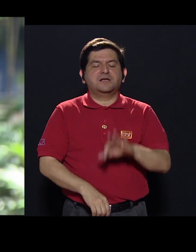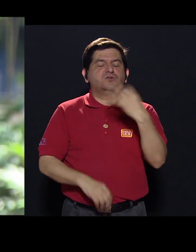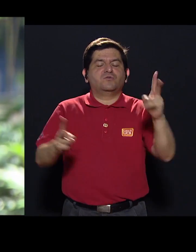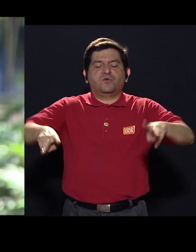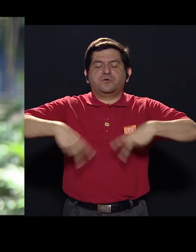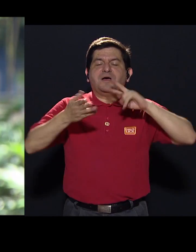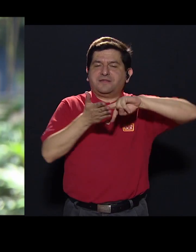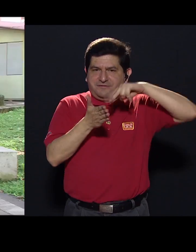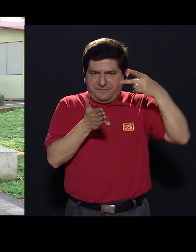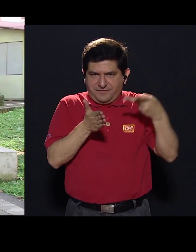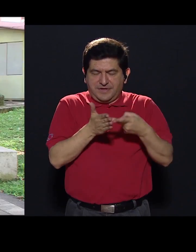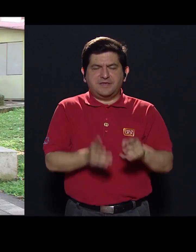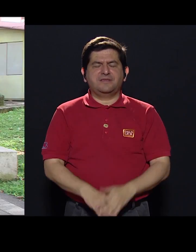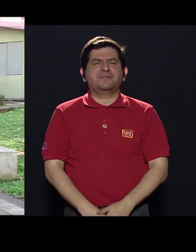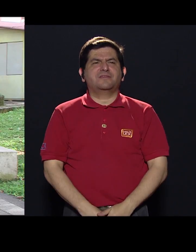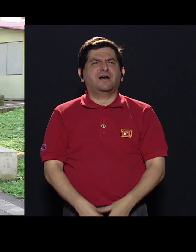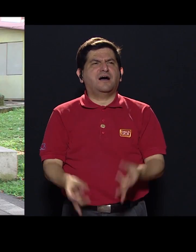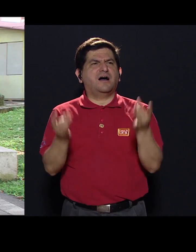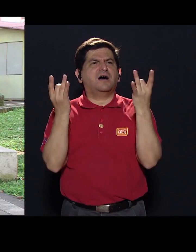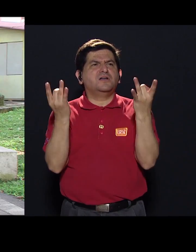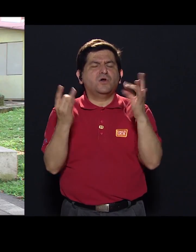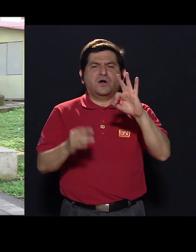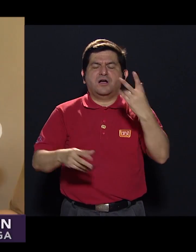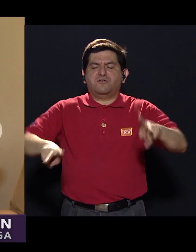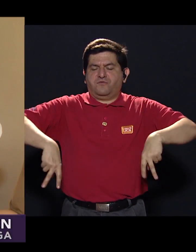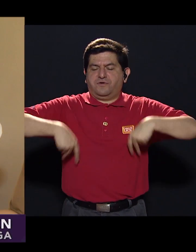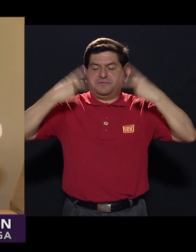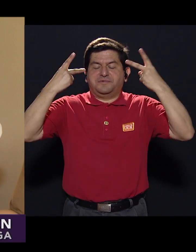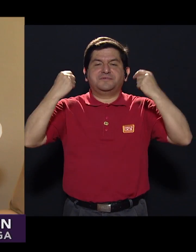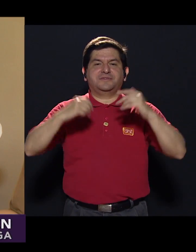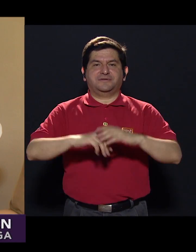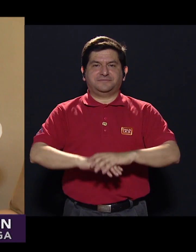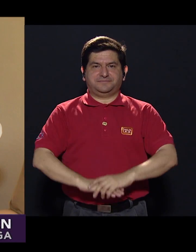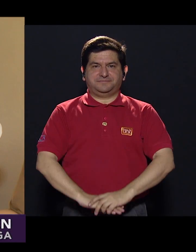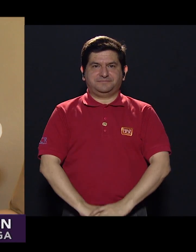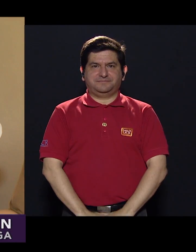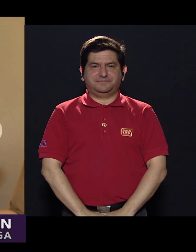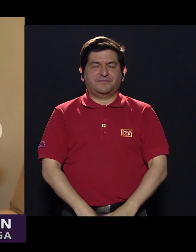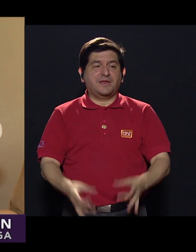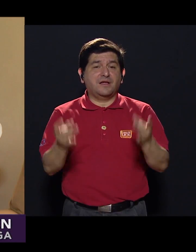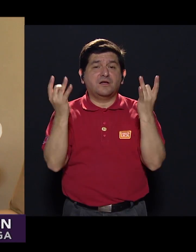llega a ser incluso un estilo de vida. Yoga es un estilo de vida.